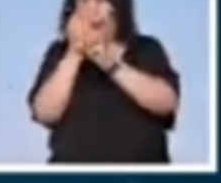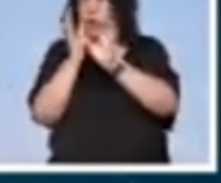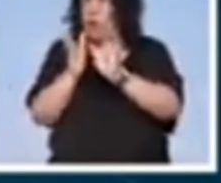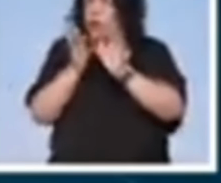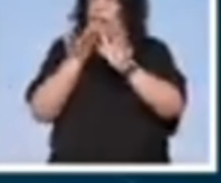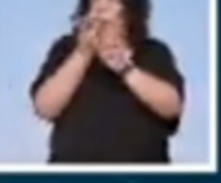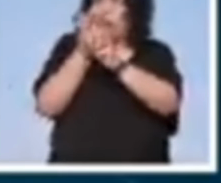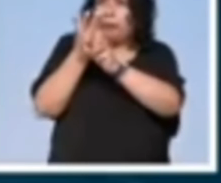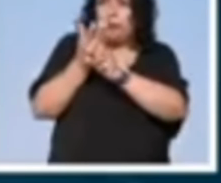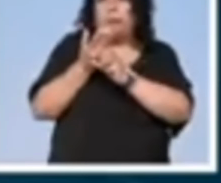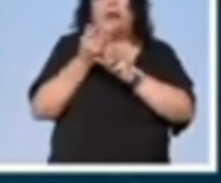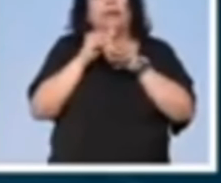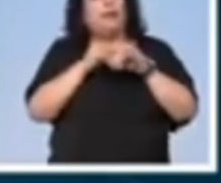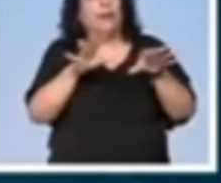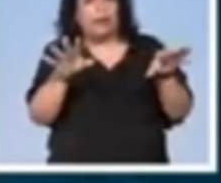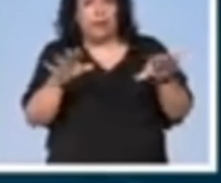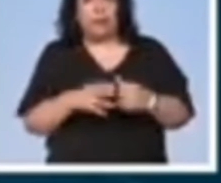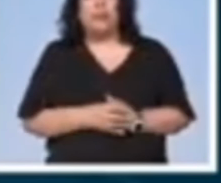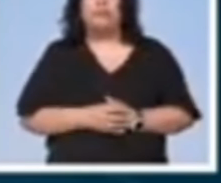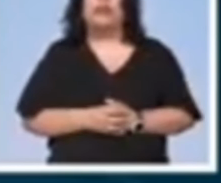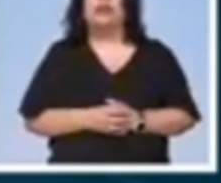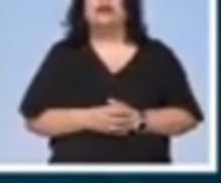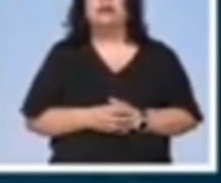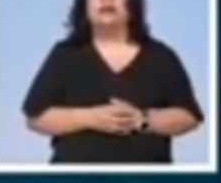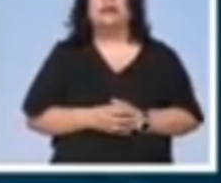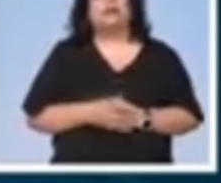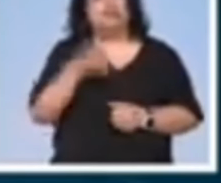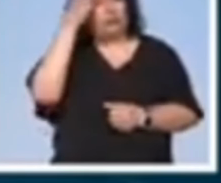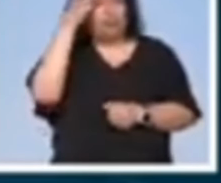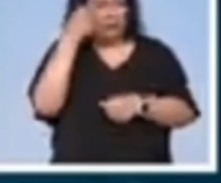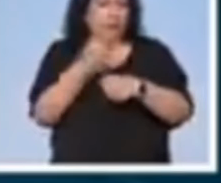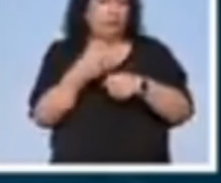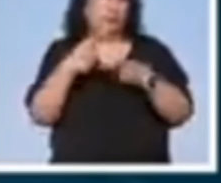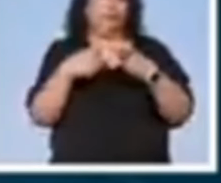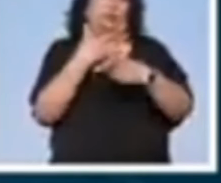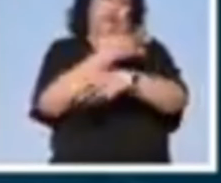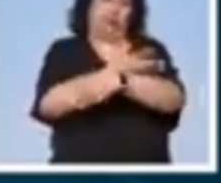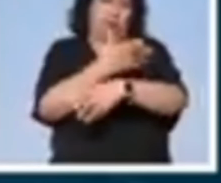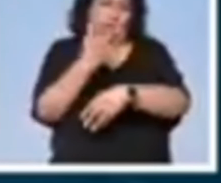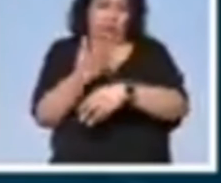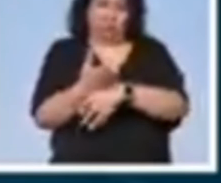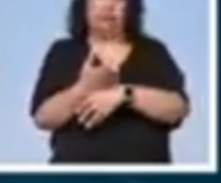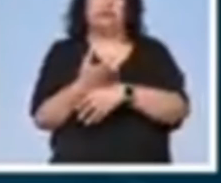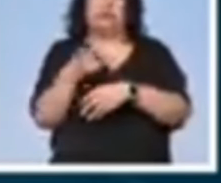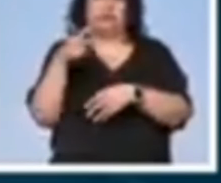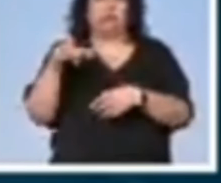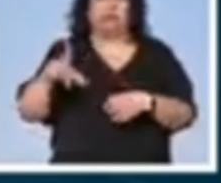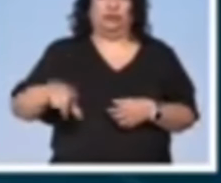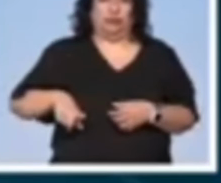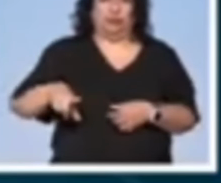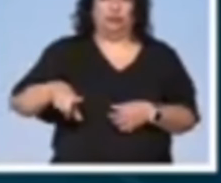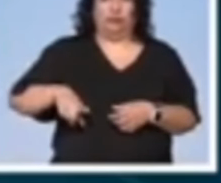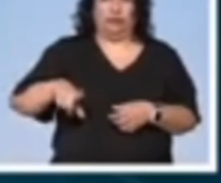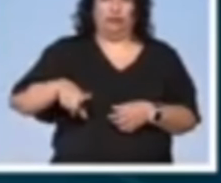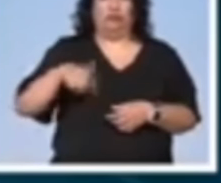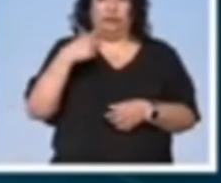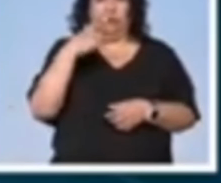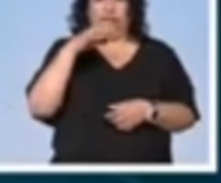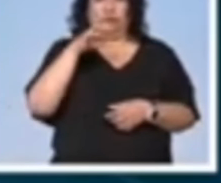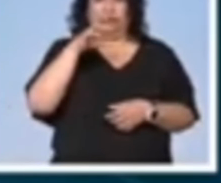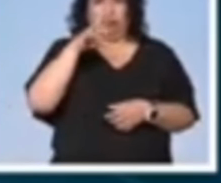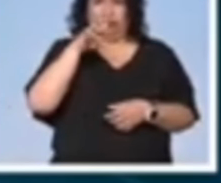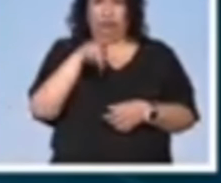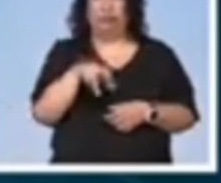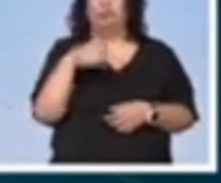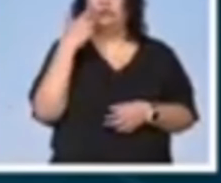conservación, restauración y difusión. La dirección o coordinación de Gobernación que tiene a su